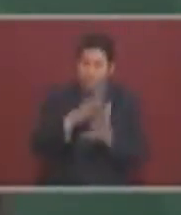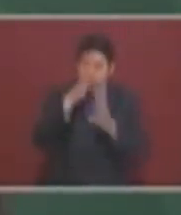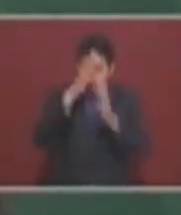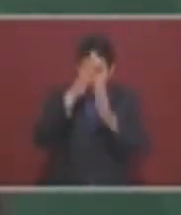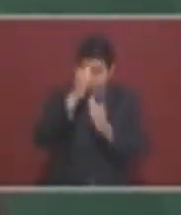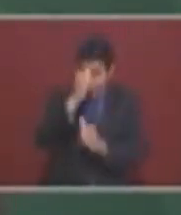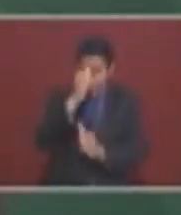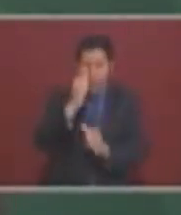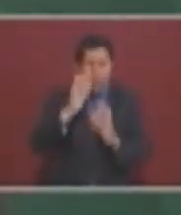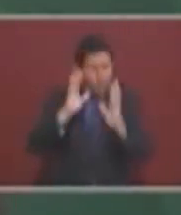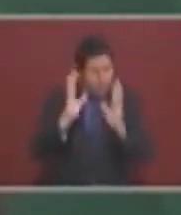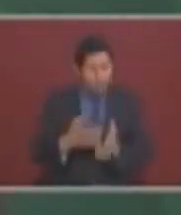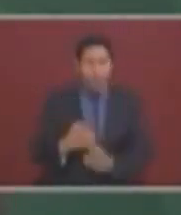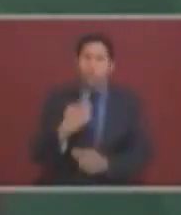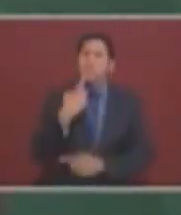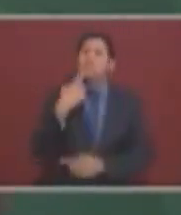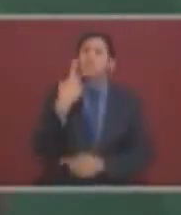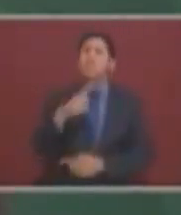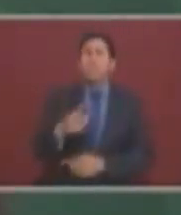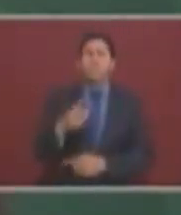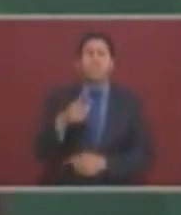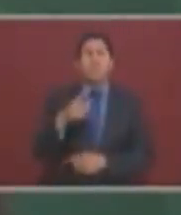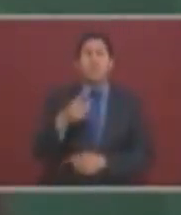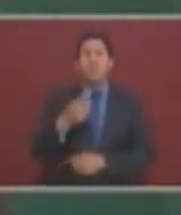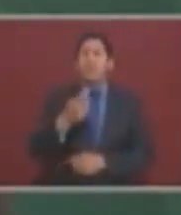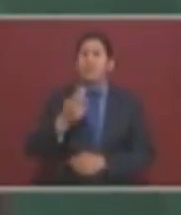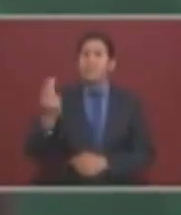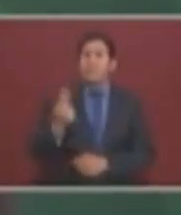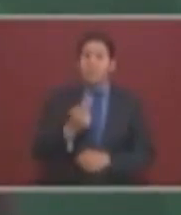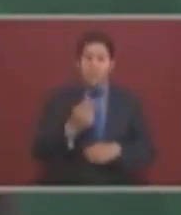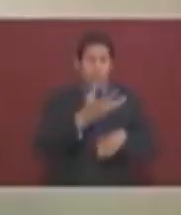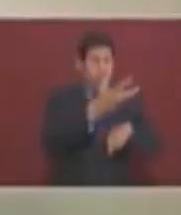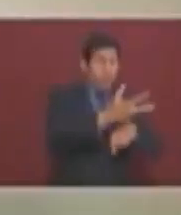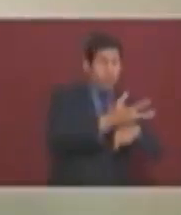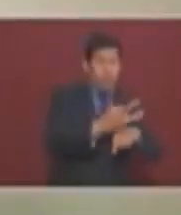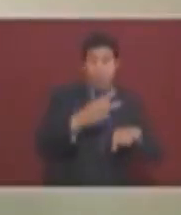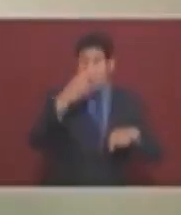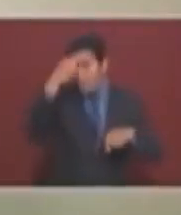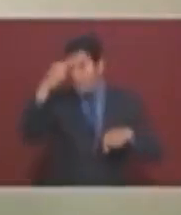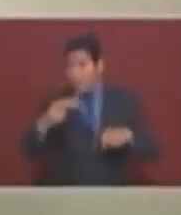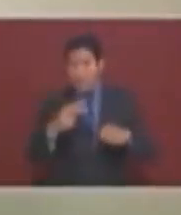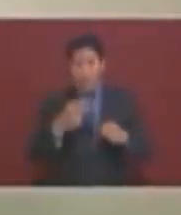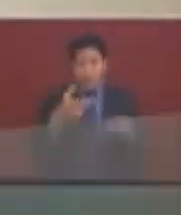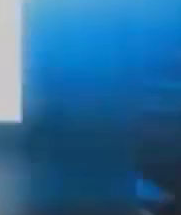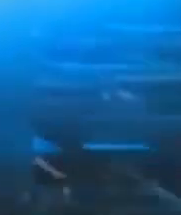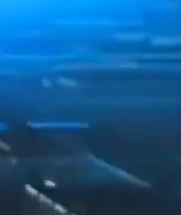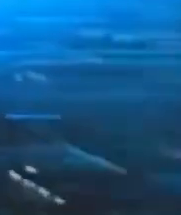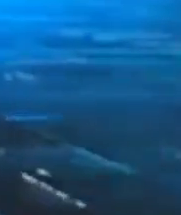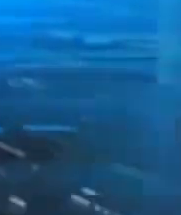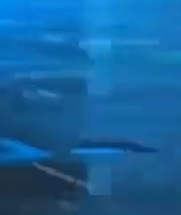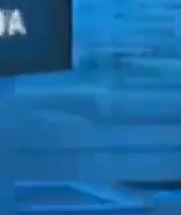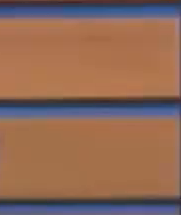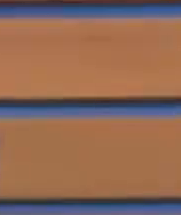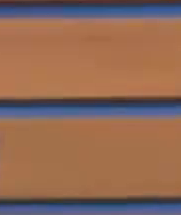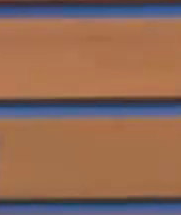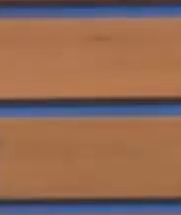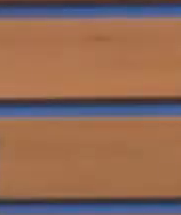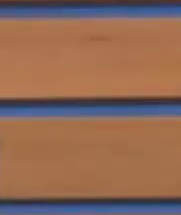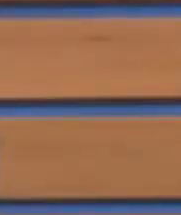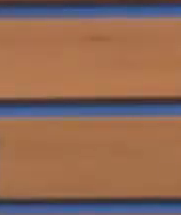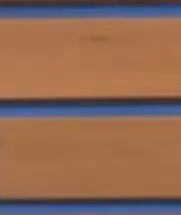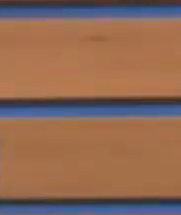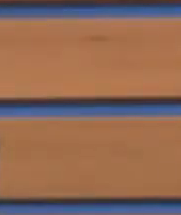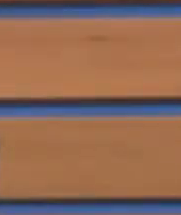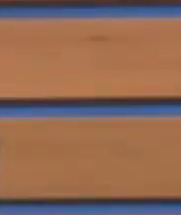instrucción clara es que cueste lo mismo que del otro lado. Bueno, bien, bien, ya dicho así,